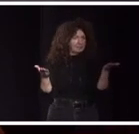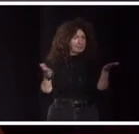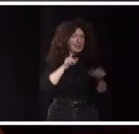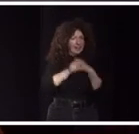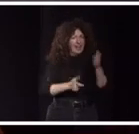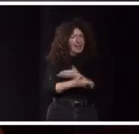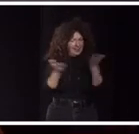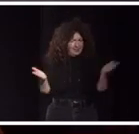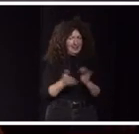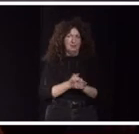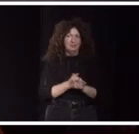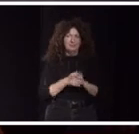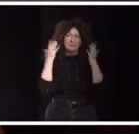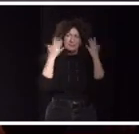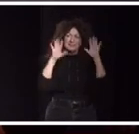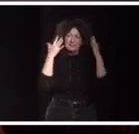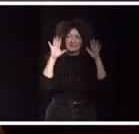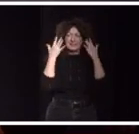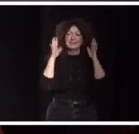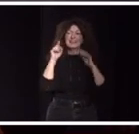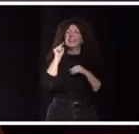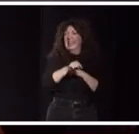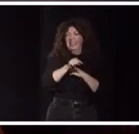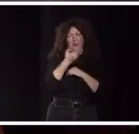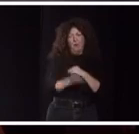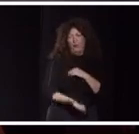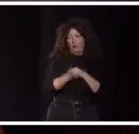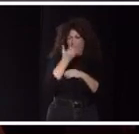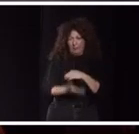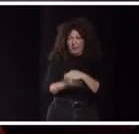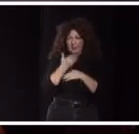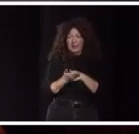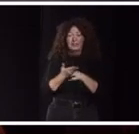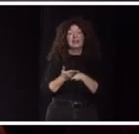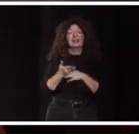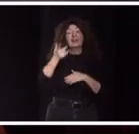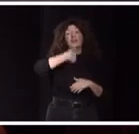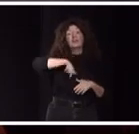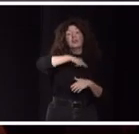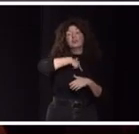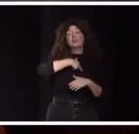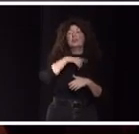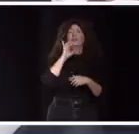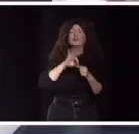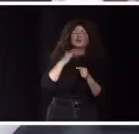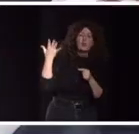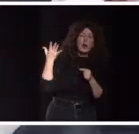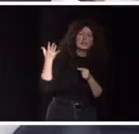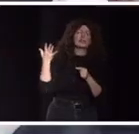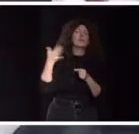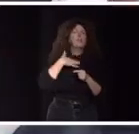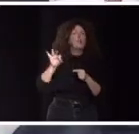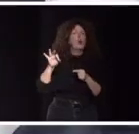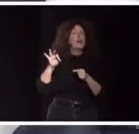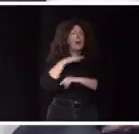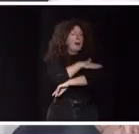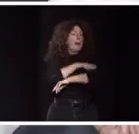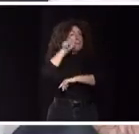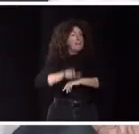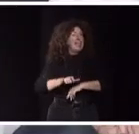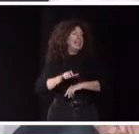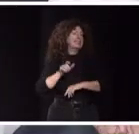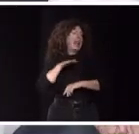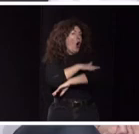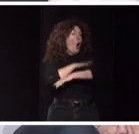Manda la gente. Y eso es fundamental, porque nosotras tenemos la suerte de poder ser ministras del Gobierno